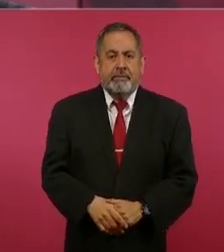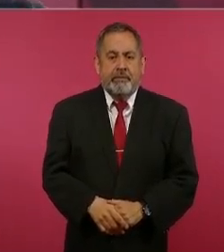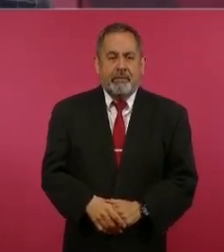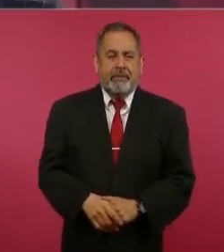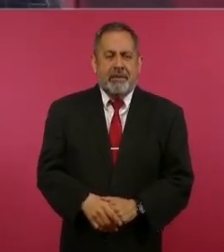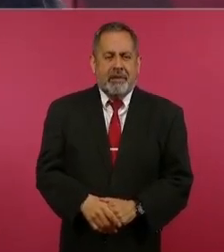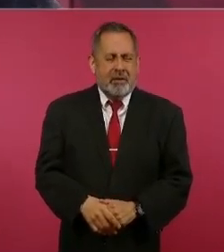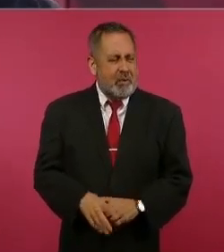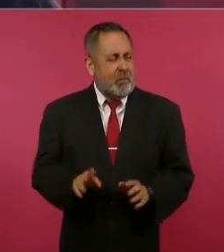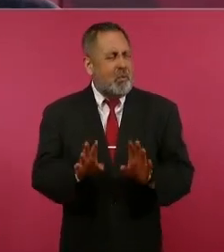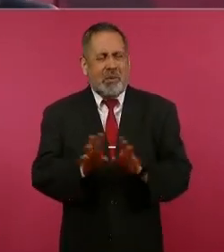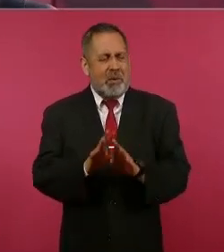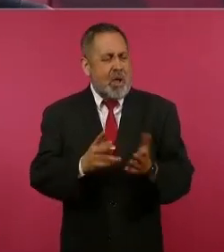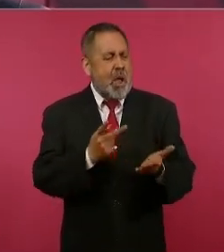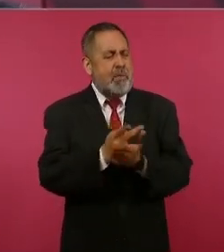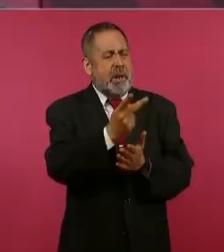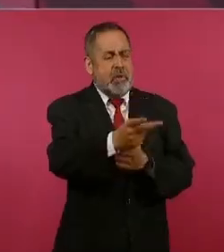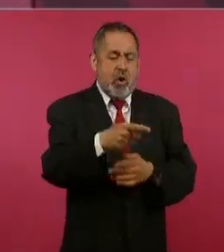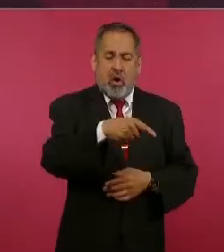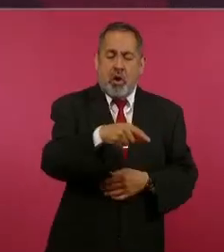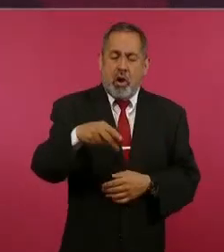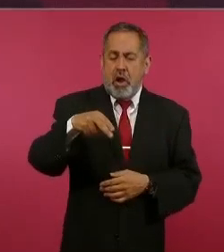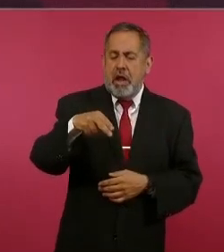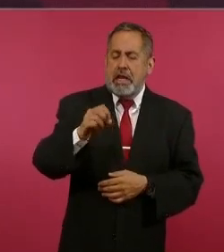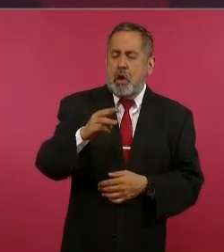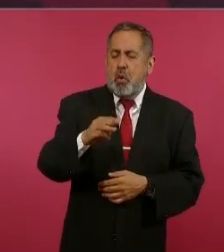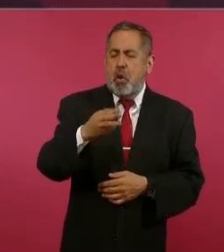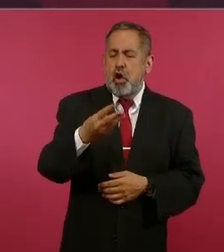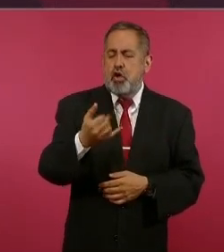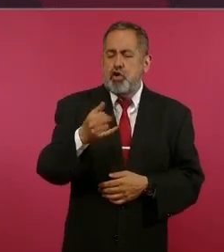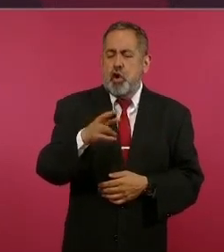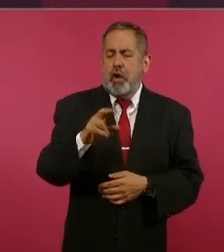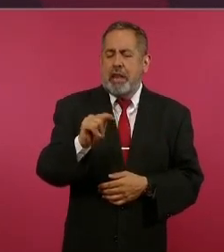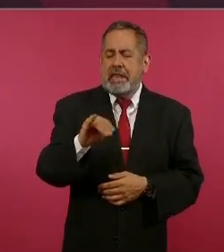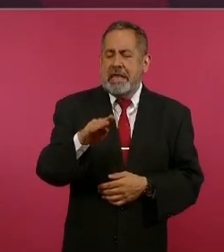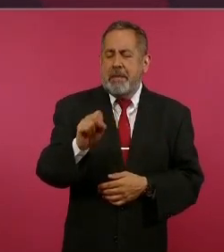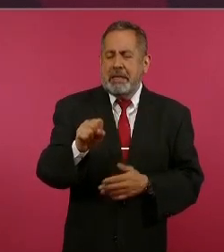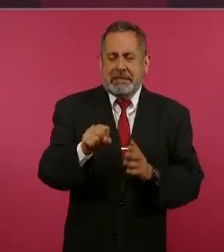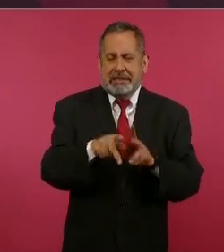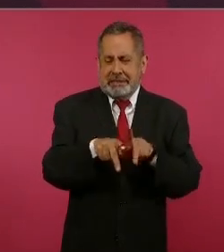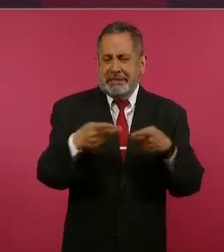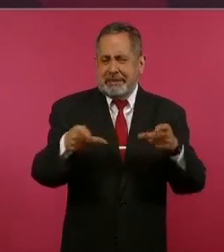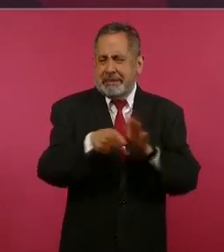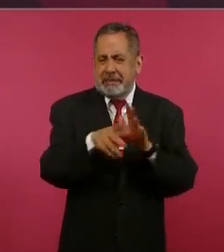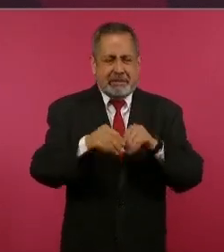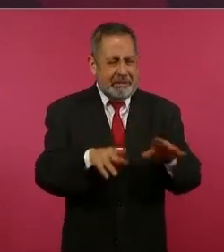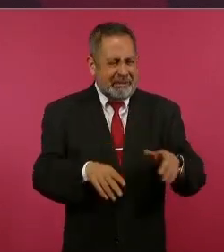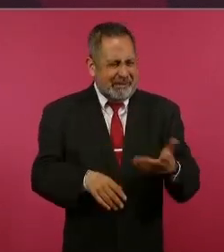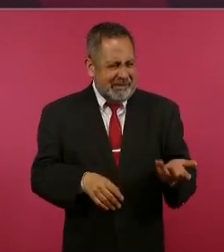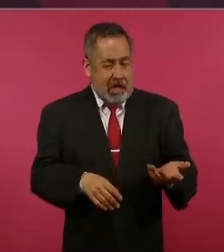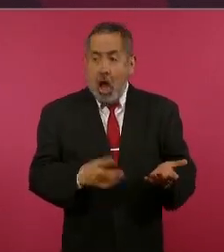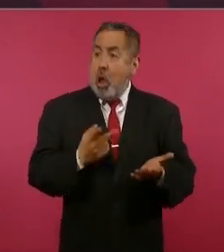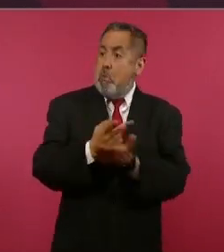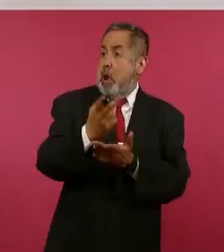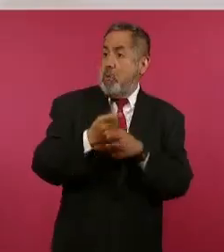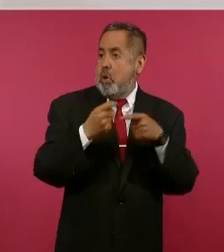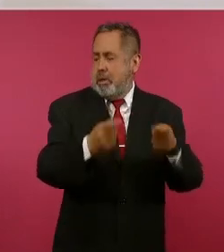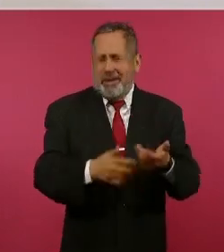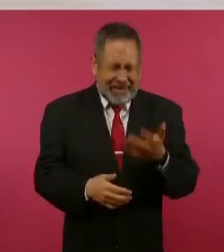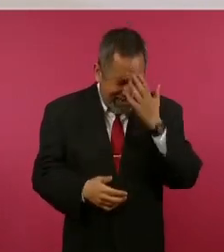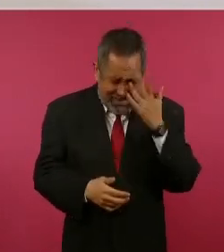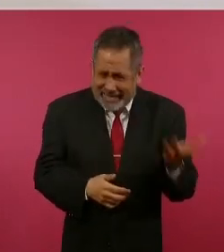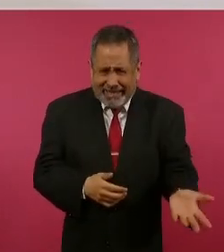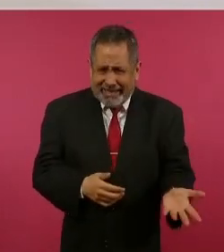¿cómo van a premiar al New York Times? Sí, fue el que recibió la